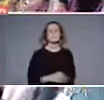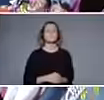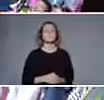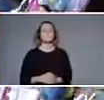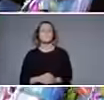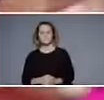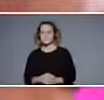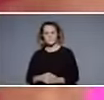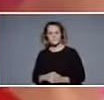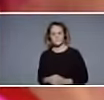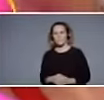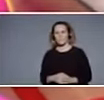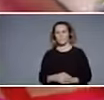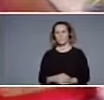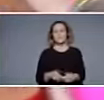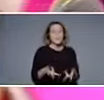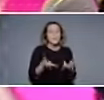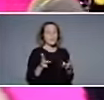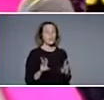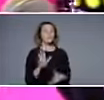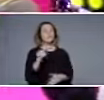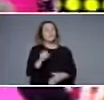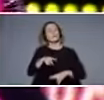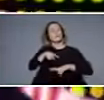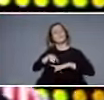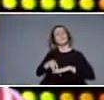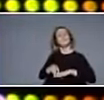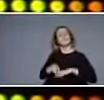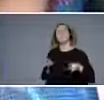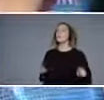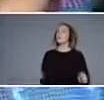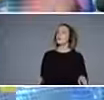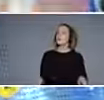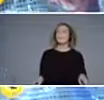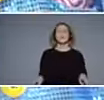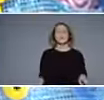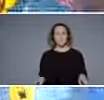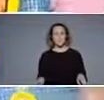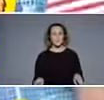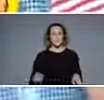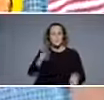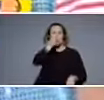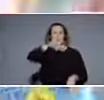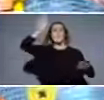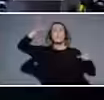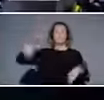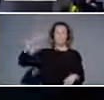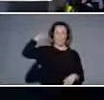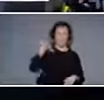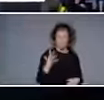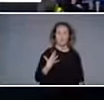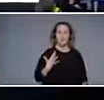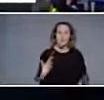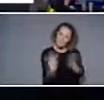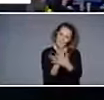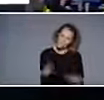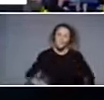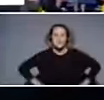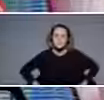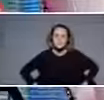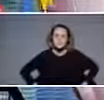Me siento 5 minutos en un banco a descansar. Dime cada una paloma, tú me puedes